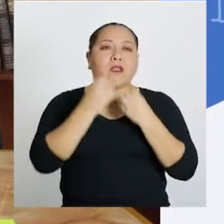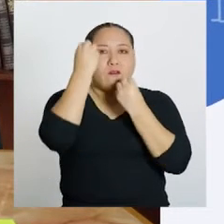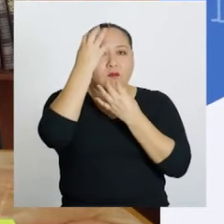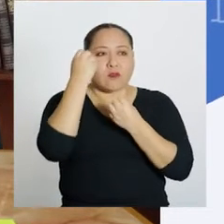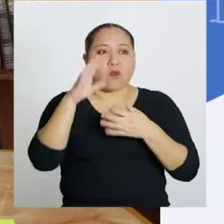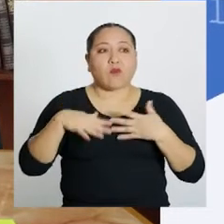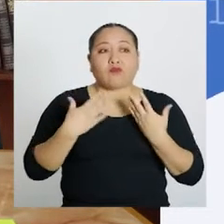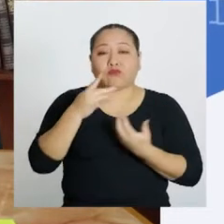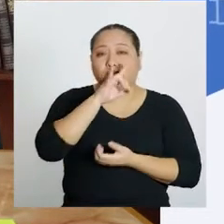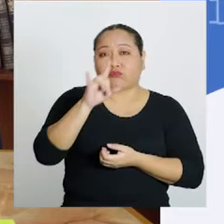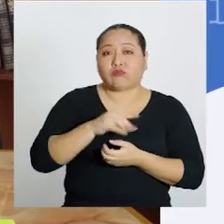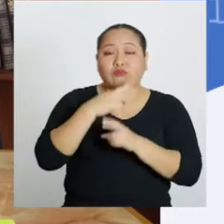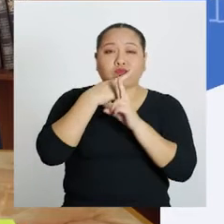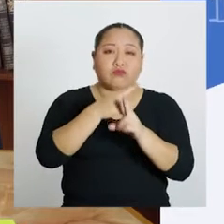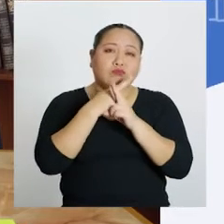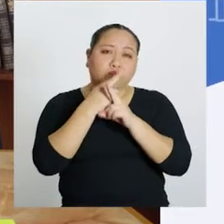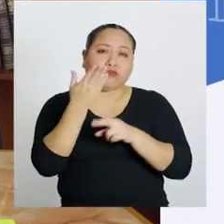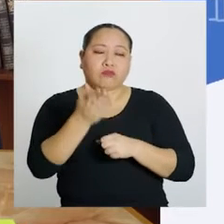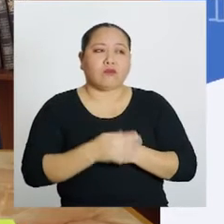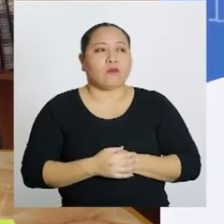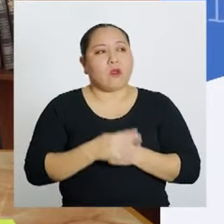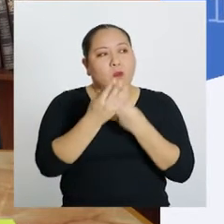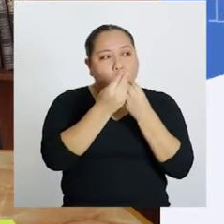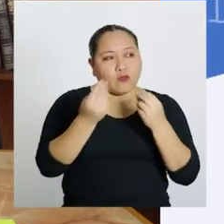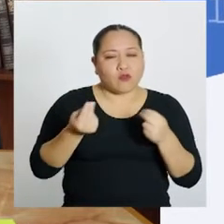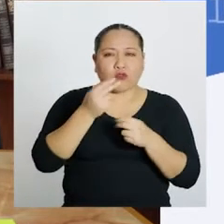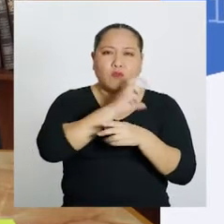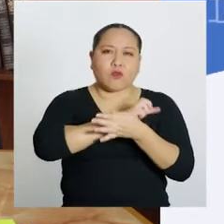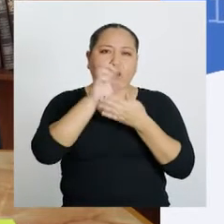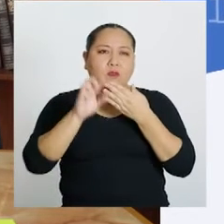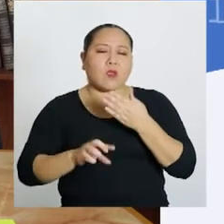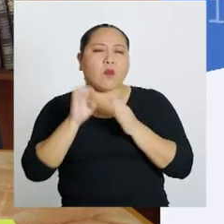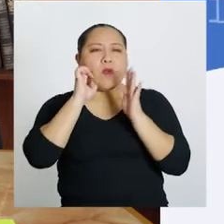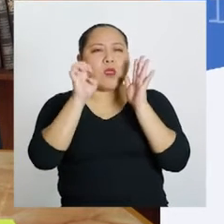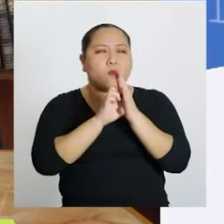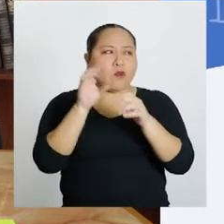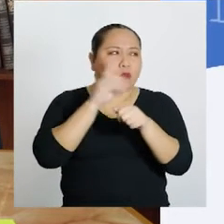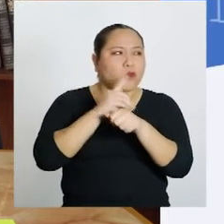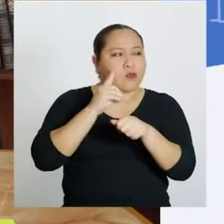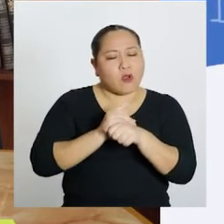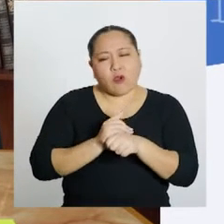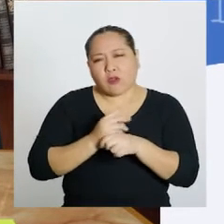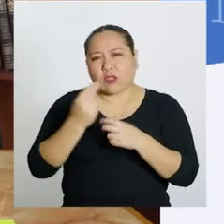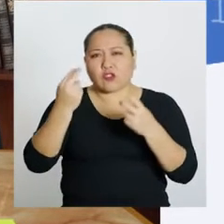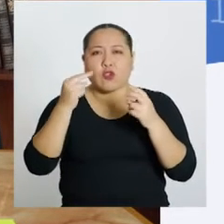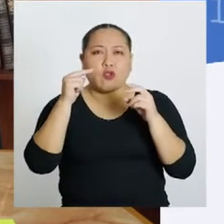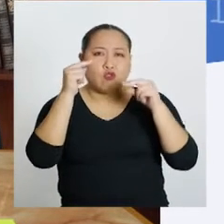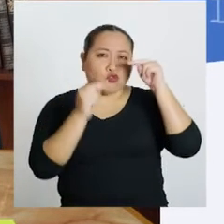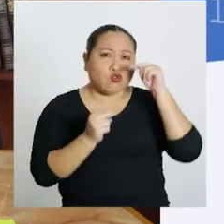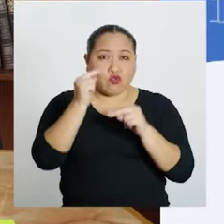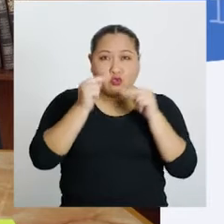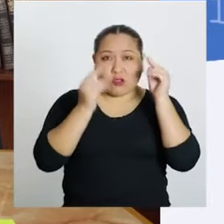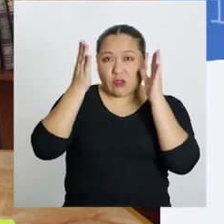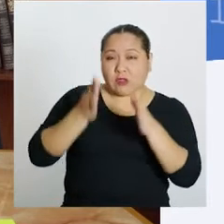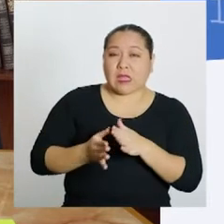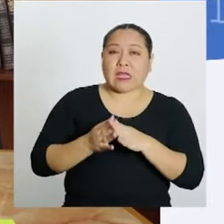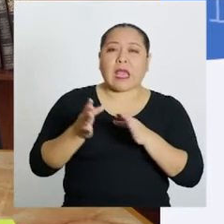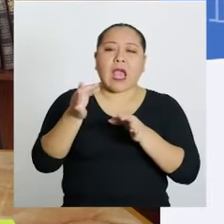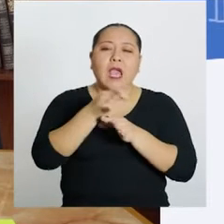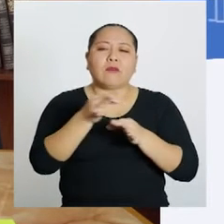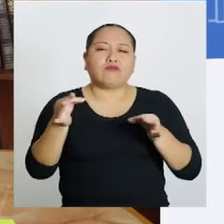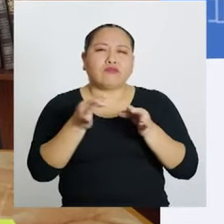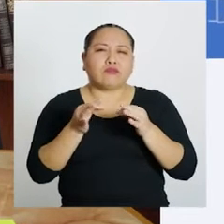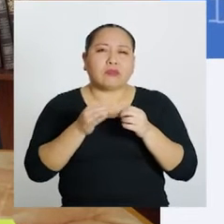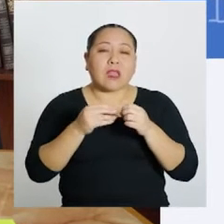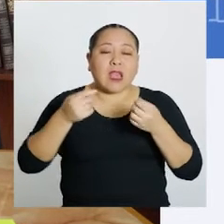que podemos usar para responderlas. Varios profesionales como doctores, nutricionistas e ingenieros agrónomos